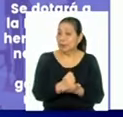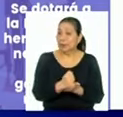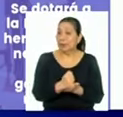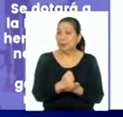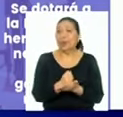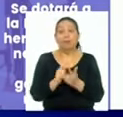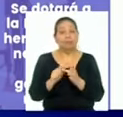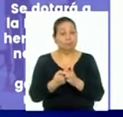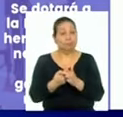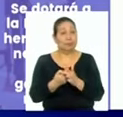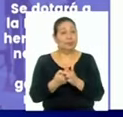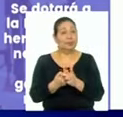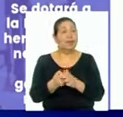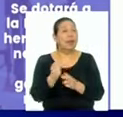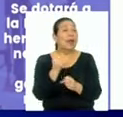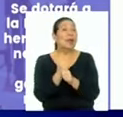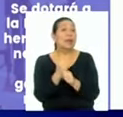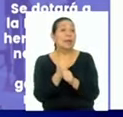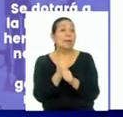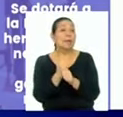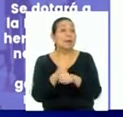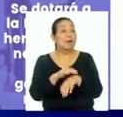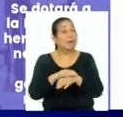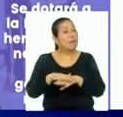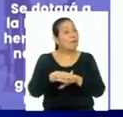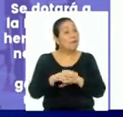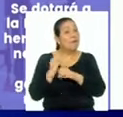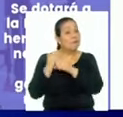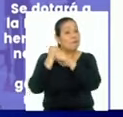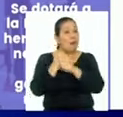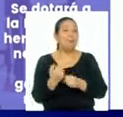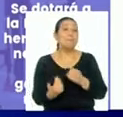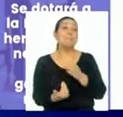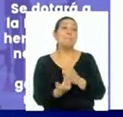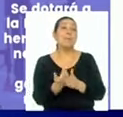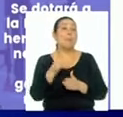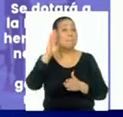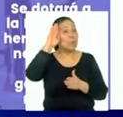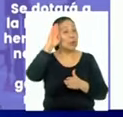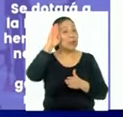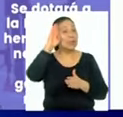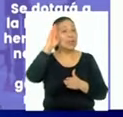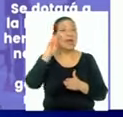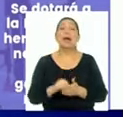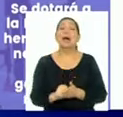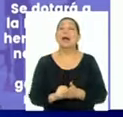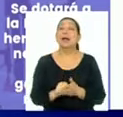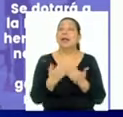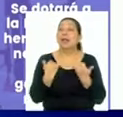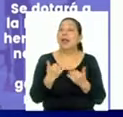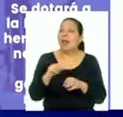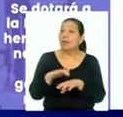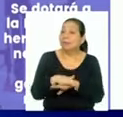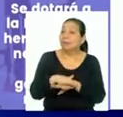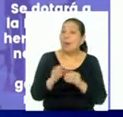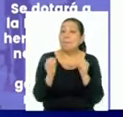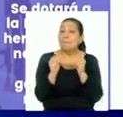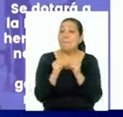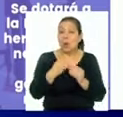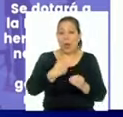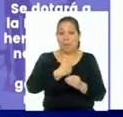hemos iniciado la ejecución del Plan de Fortalecimiento y Modernización de la Policía Nacional del Perú, elaborado por